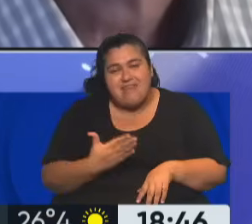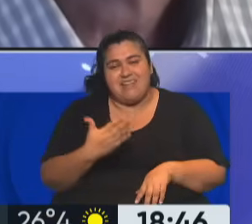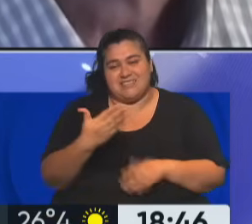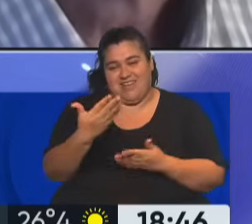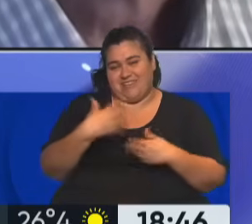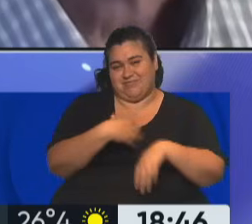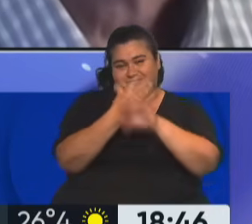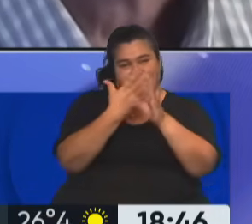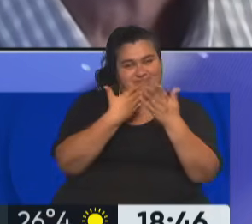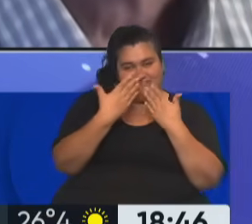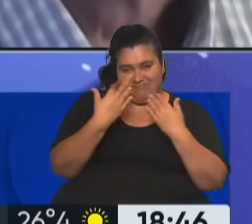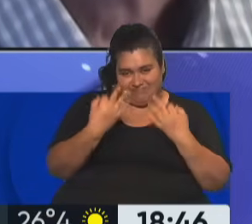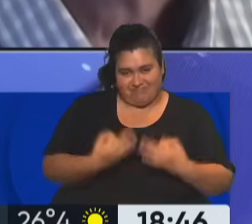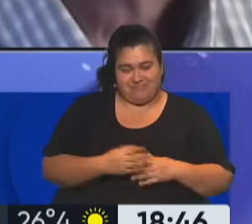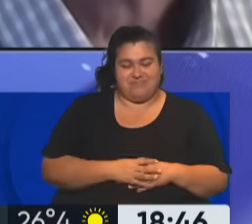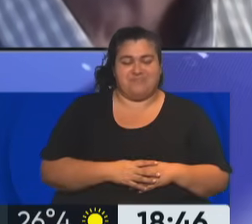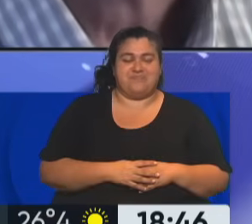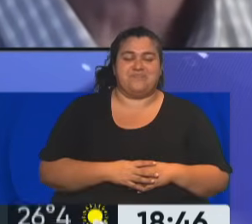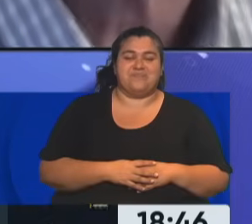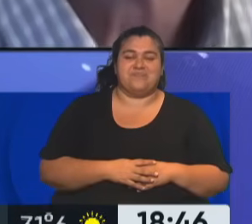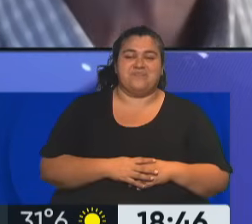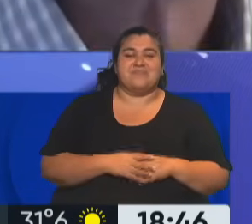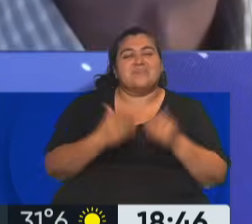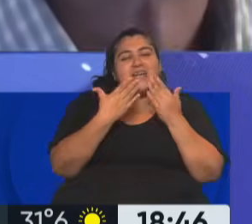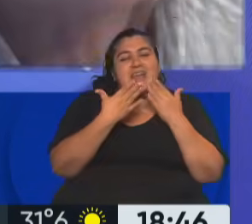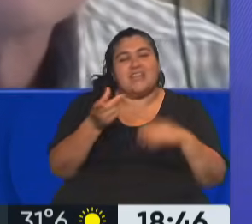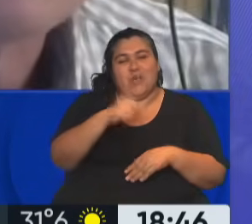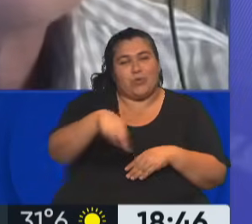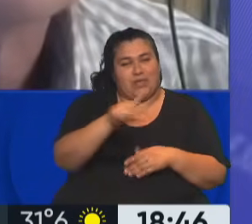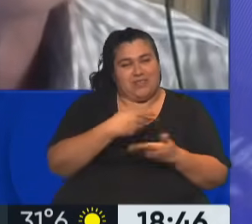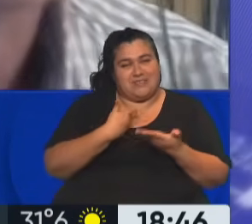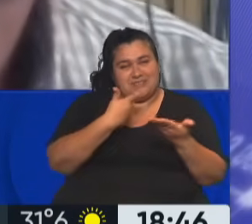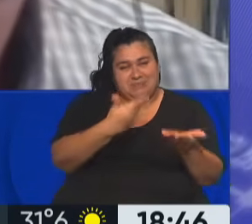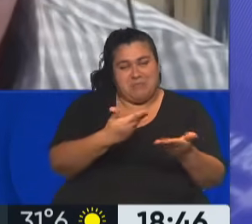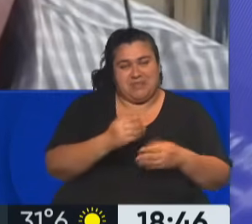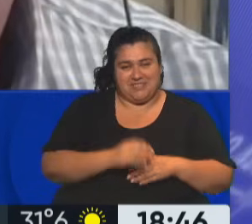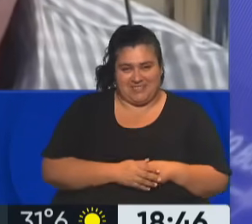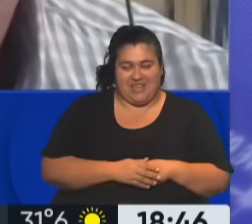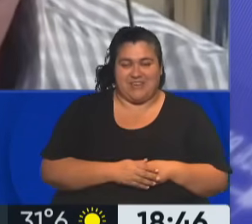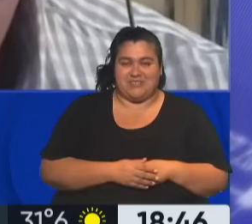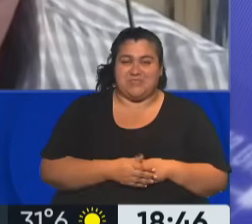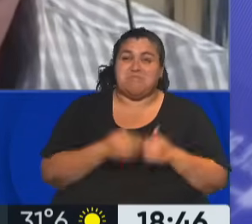minutos. El placer de siempre. ¿Eh? Les agradezco a ustedes que me hayan invitado. Muchas Al contrario, gracias. muy buen año, buen 2026.